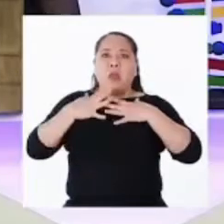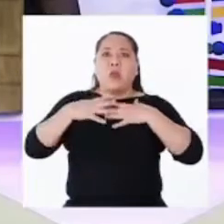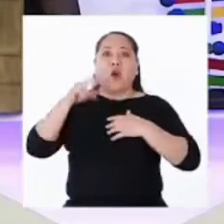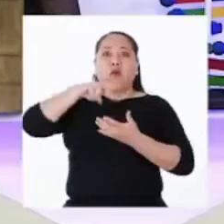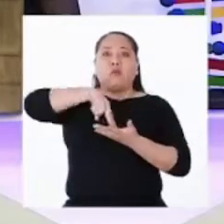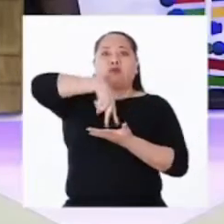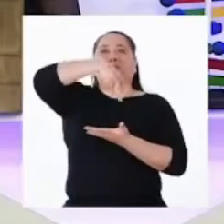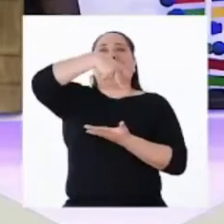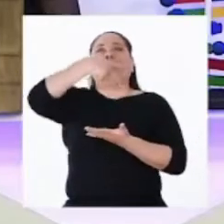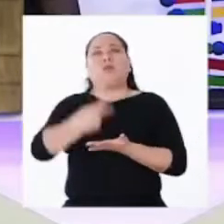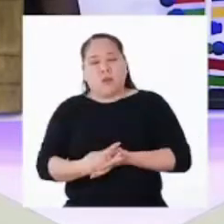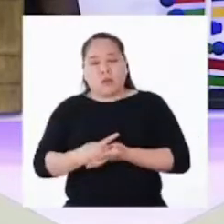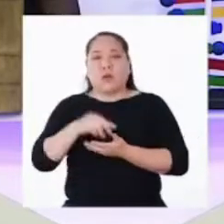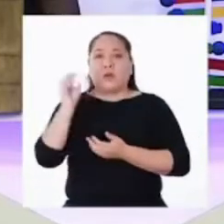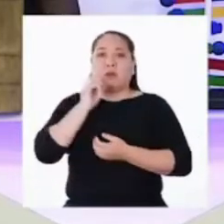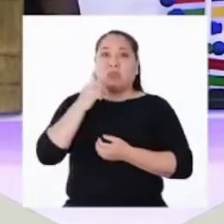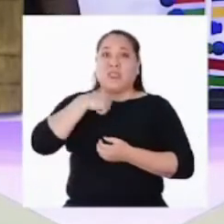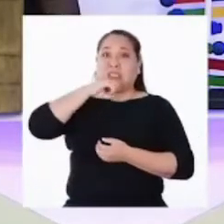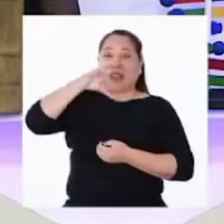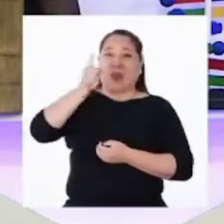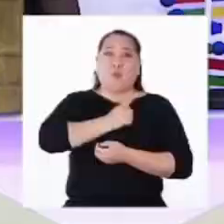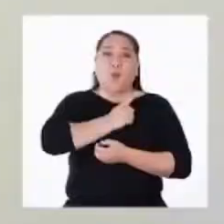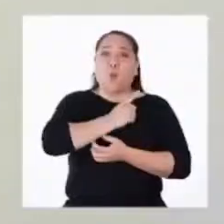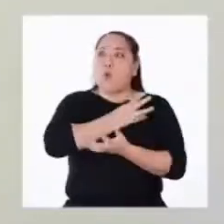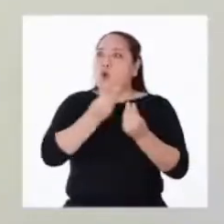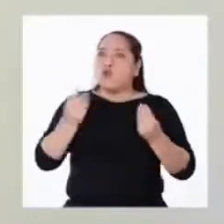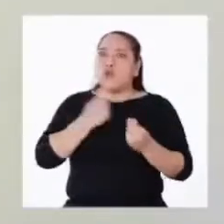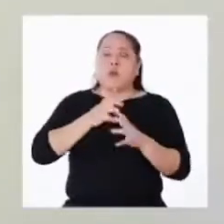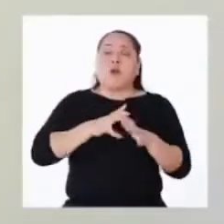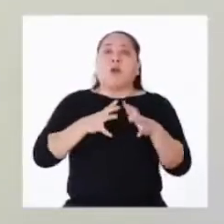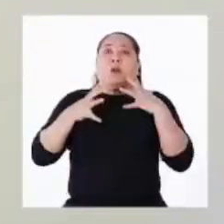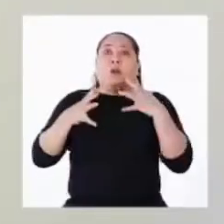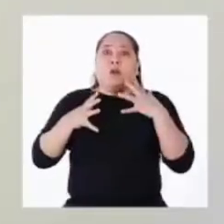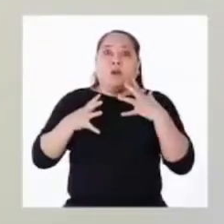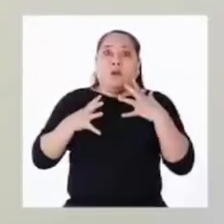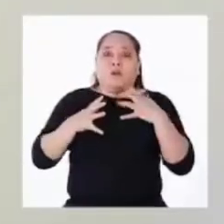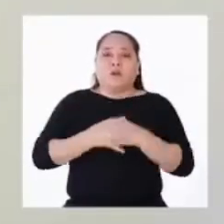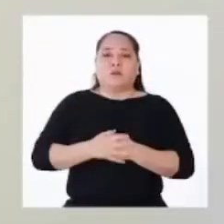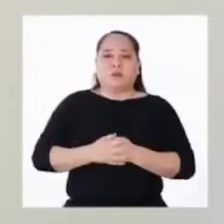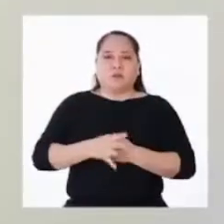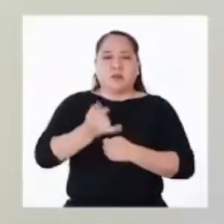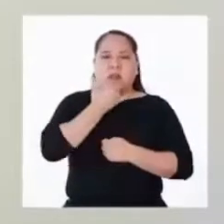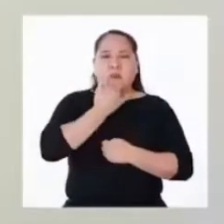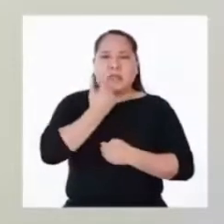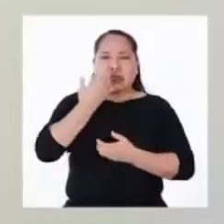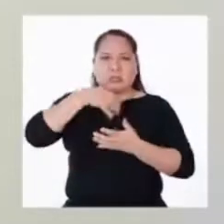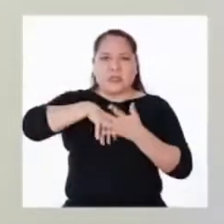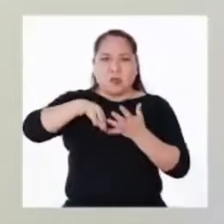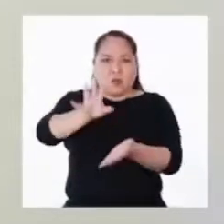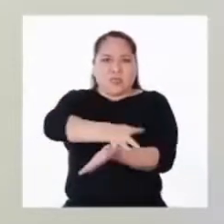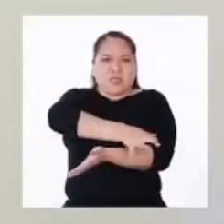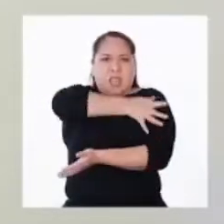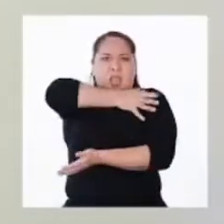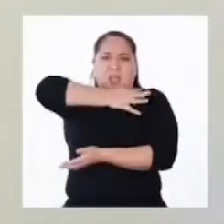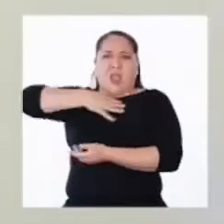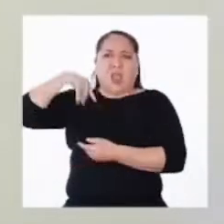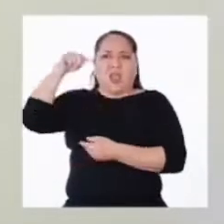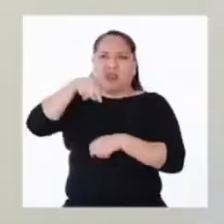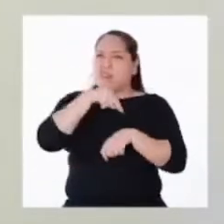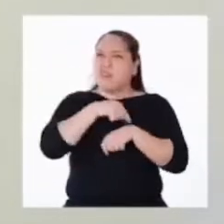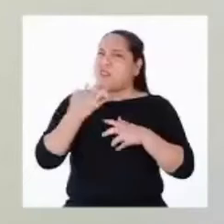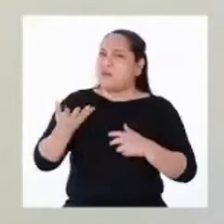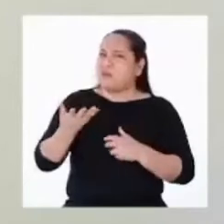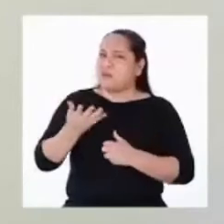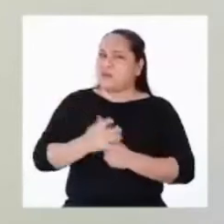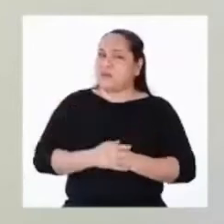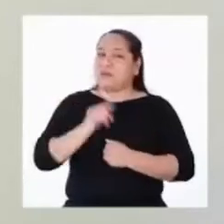sucede con nuestro sistema circulatorio ante estas situaciones? Antes de responder esta pregunta, lo primero que debemos recordar es